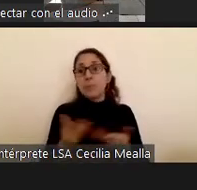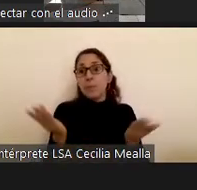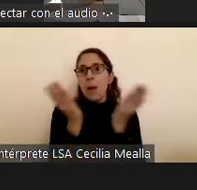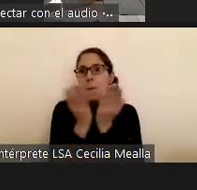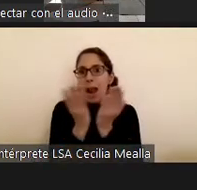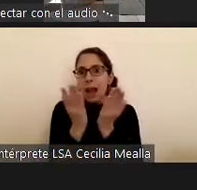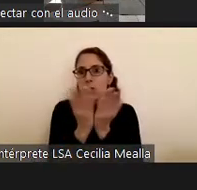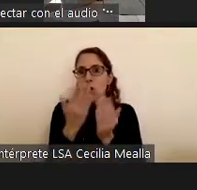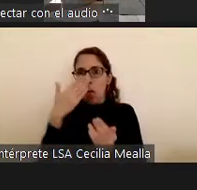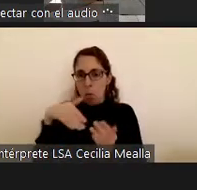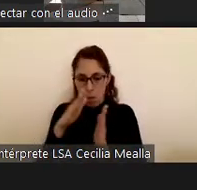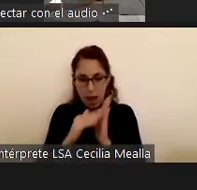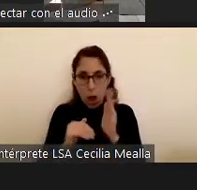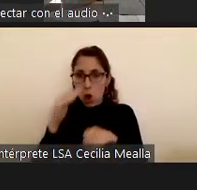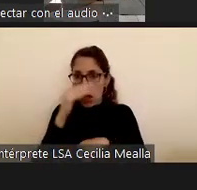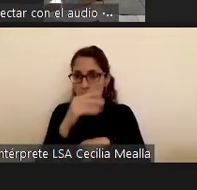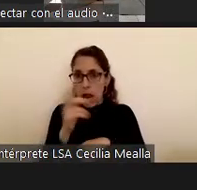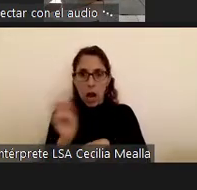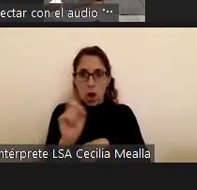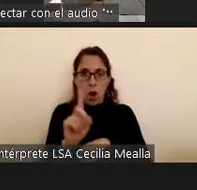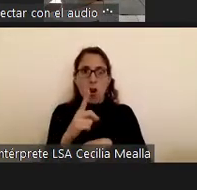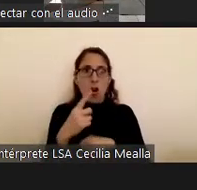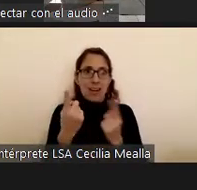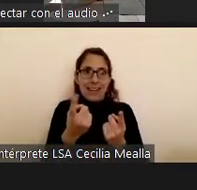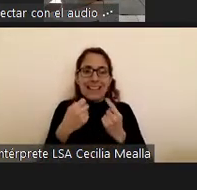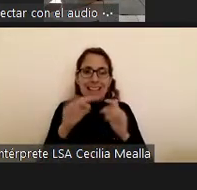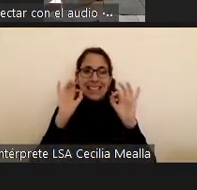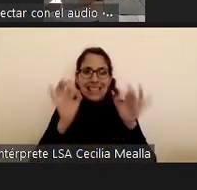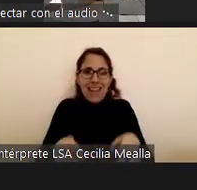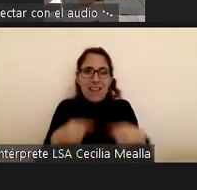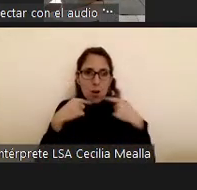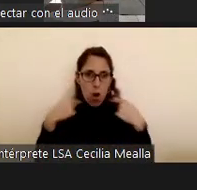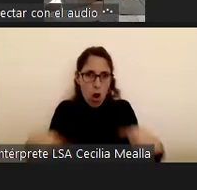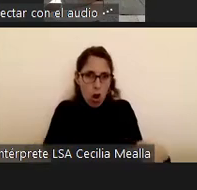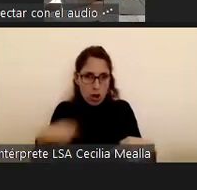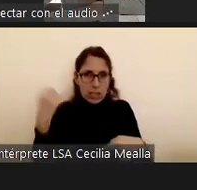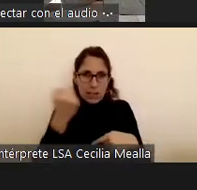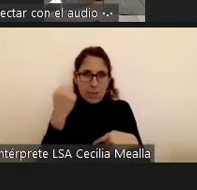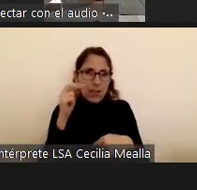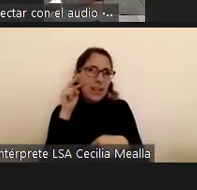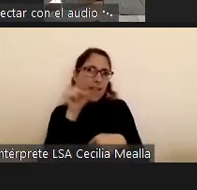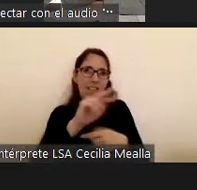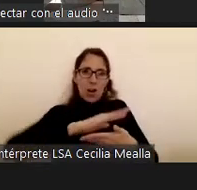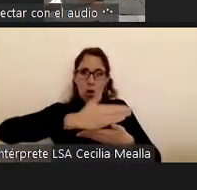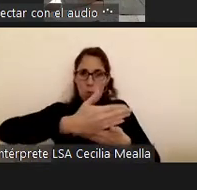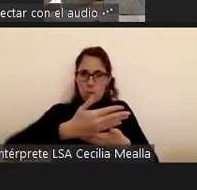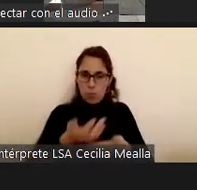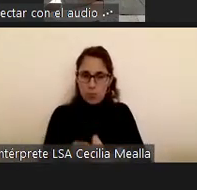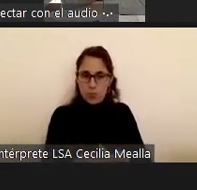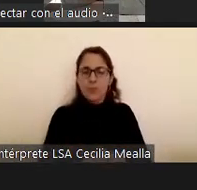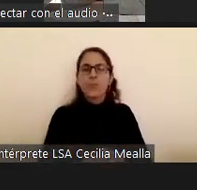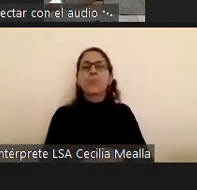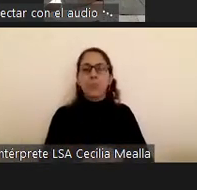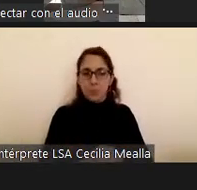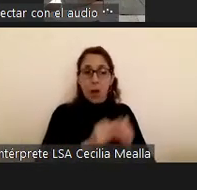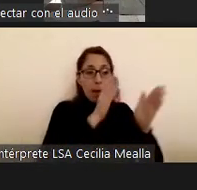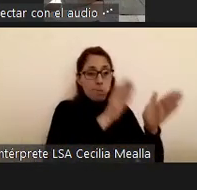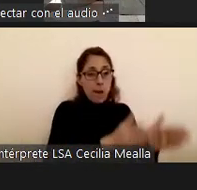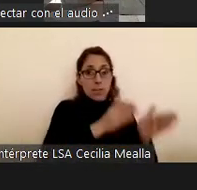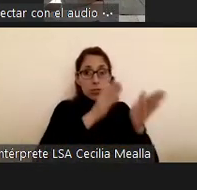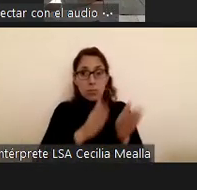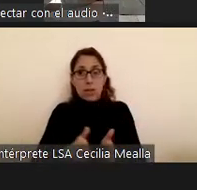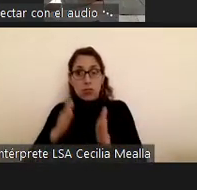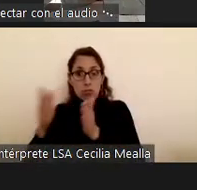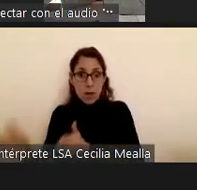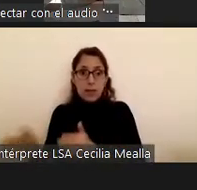después en los cuestionarios va a haber colores, entonces es importante que los vean. Entonces, con cada paso, con cada,